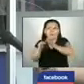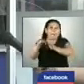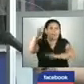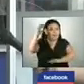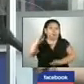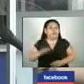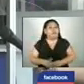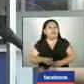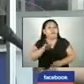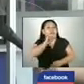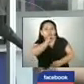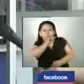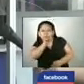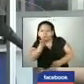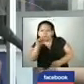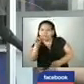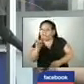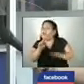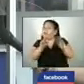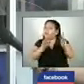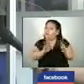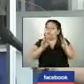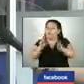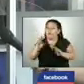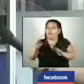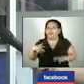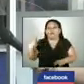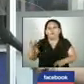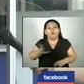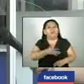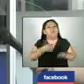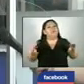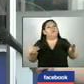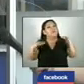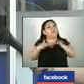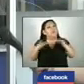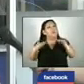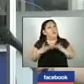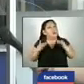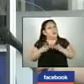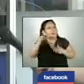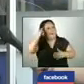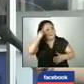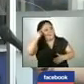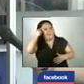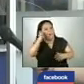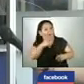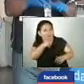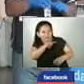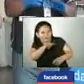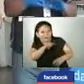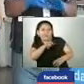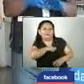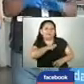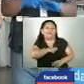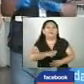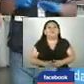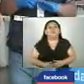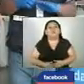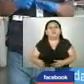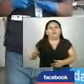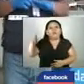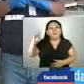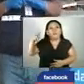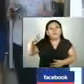y son precisamente este tipo de casos que nosotros también estamos justamente deduciendo la responsabilidad. La Defensoría